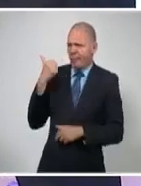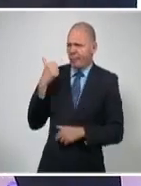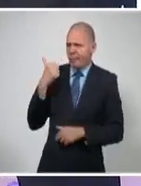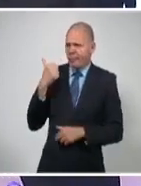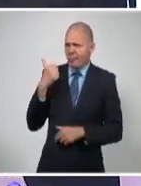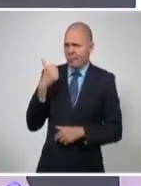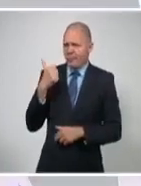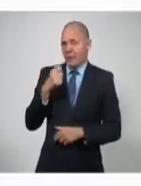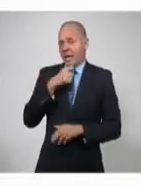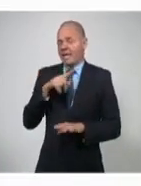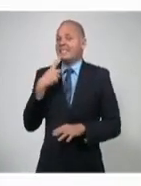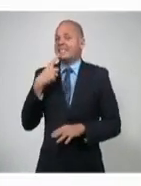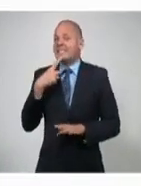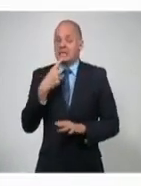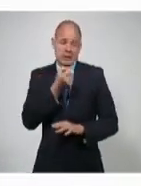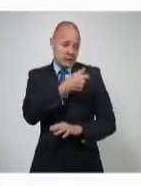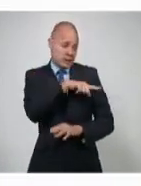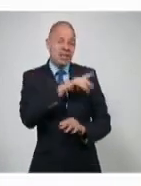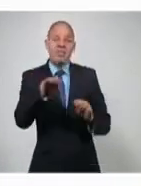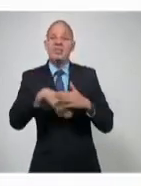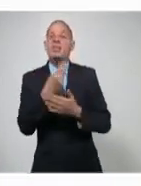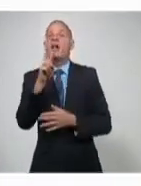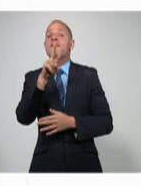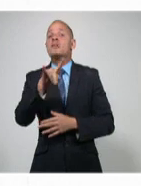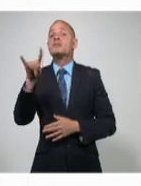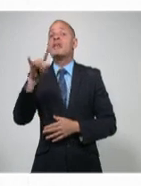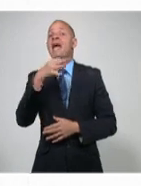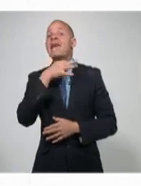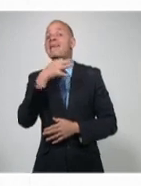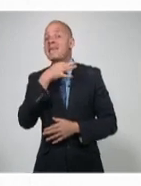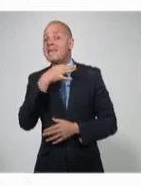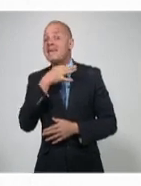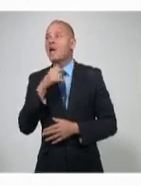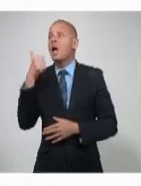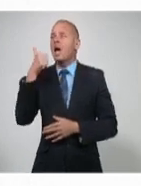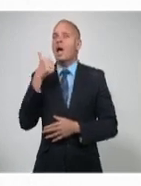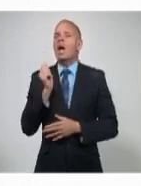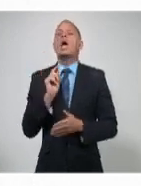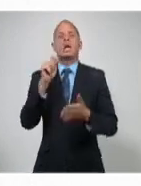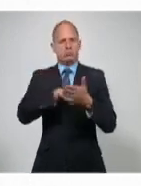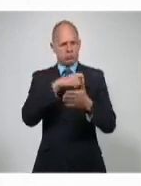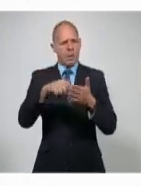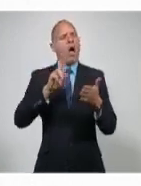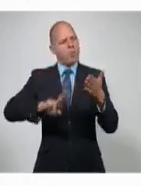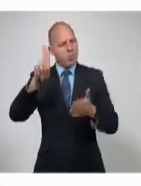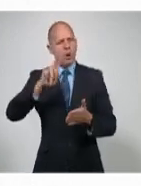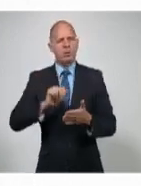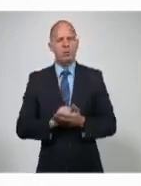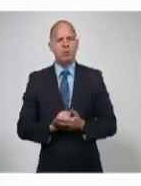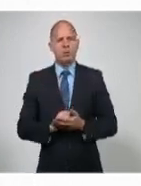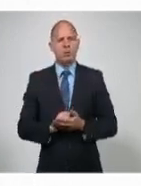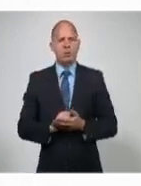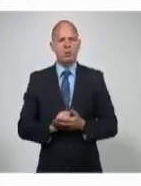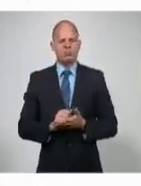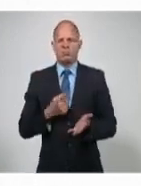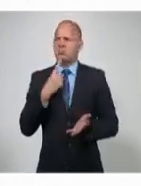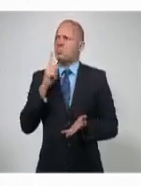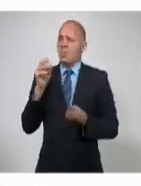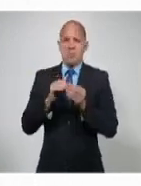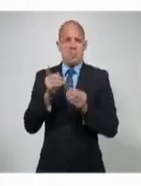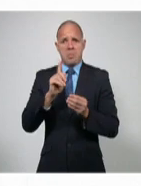el 29 de enero del 2021 ya no estaba en Washington, porque el día 20 por la mañana tuvo que irse. Se acabó su tiempo en Washington. Ya llevaba